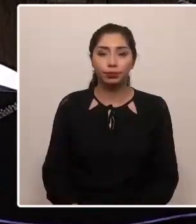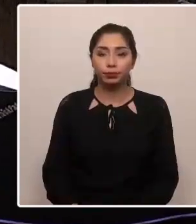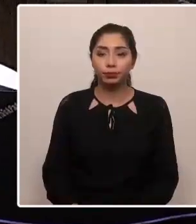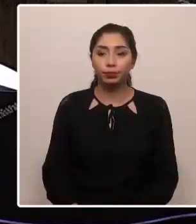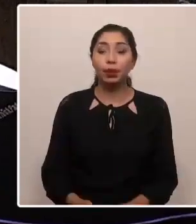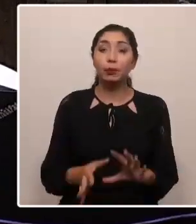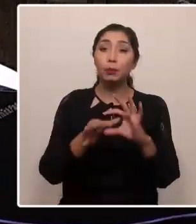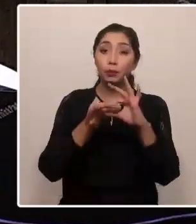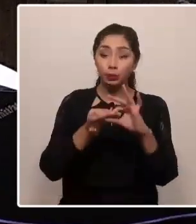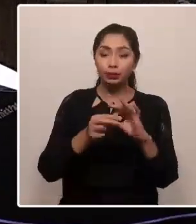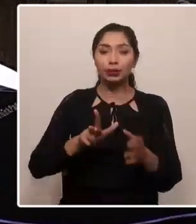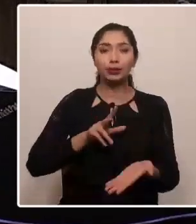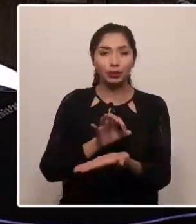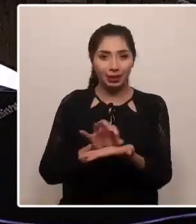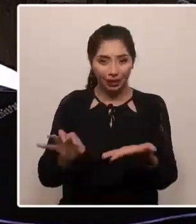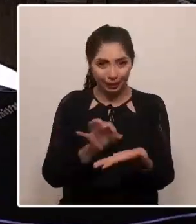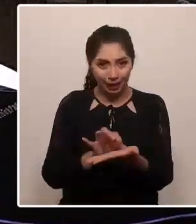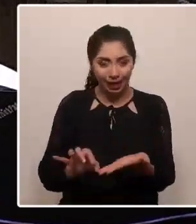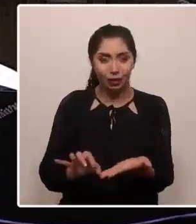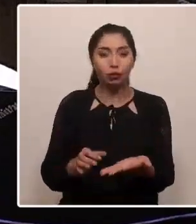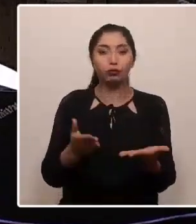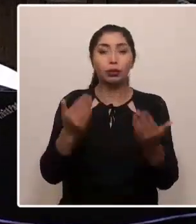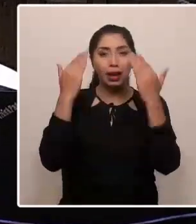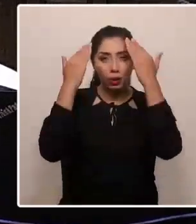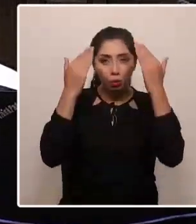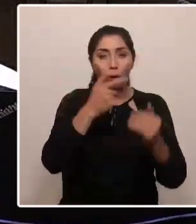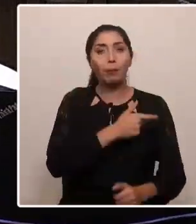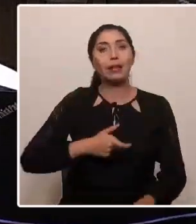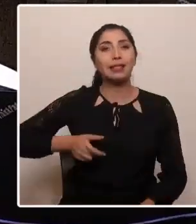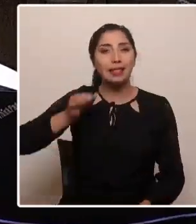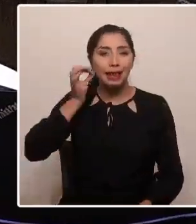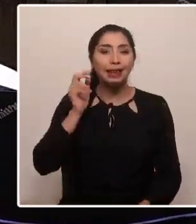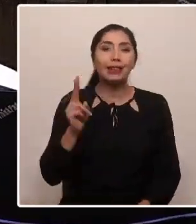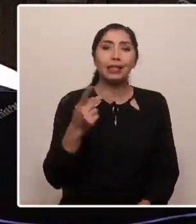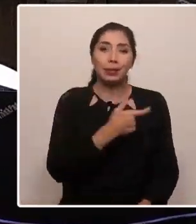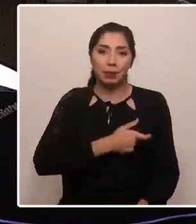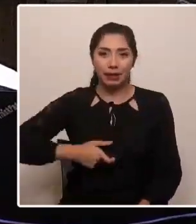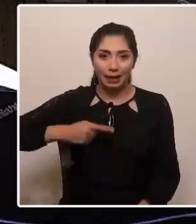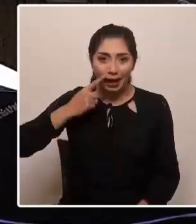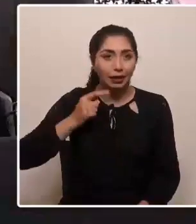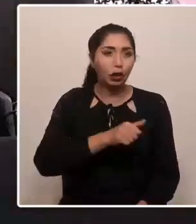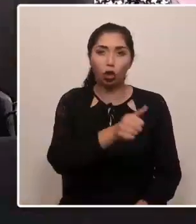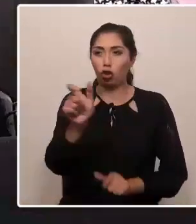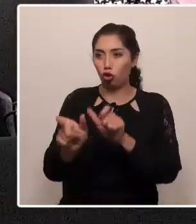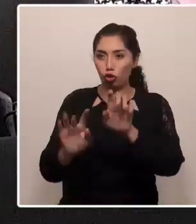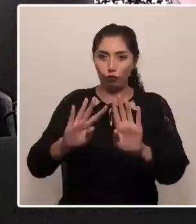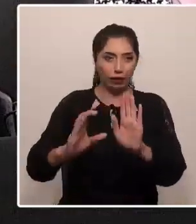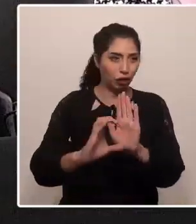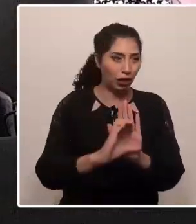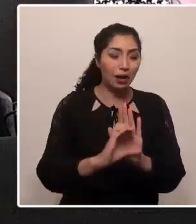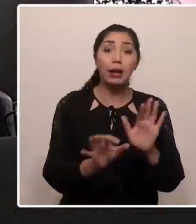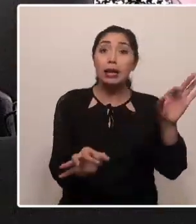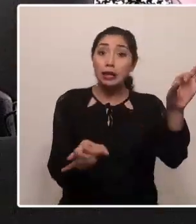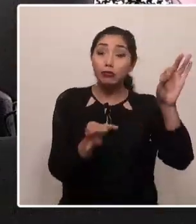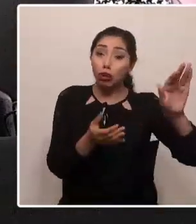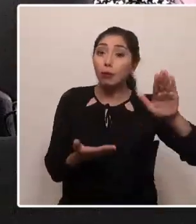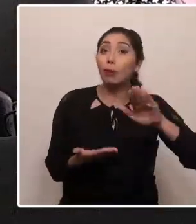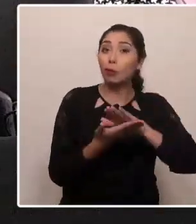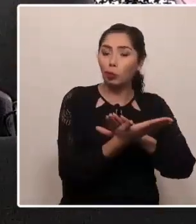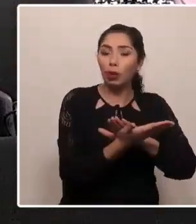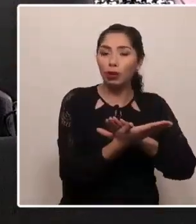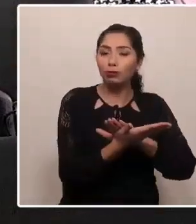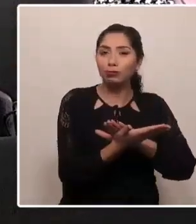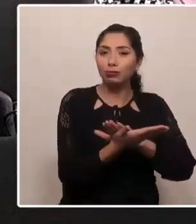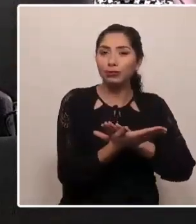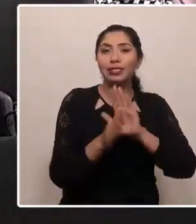Muchas gracias, señor secretario, por su intermedio, señora presidenta. Saludo al vicepresidente y a los demás convencionales. El informe que hoy se propone, como han señalado gran parte de los